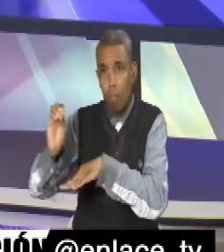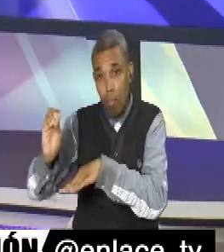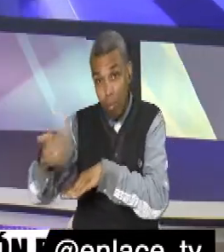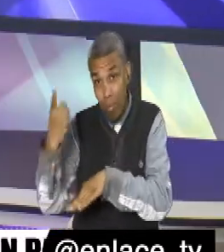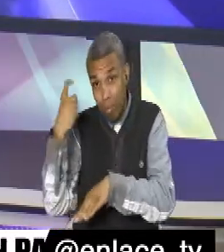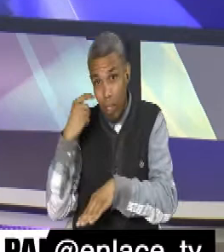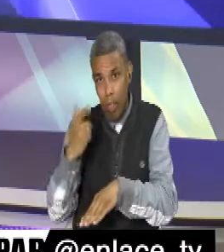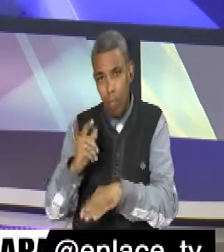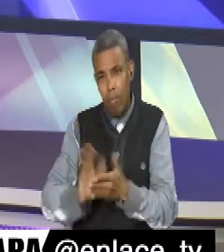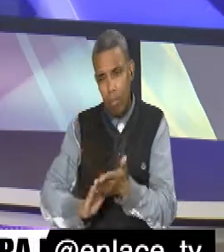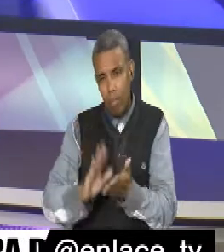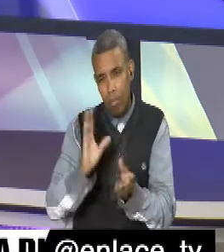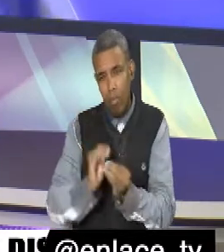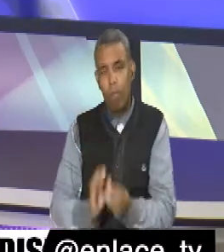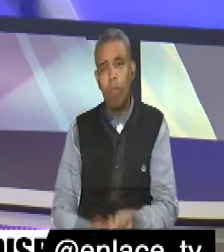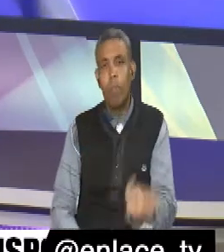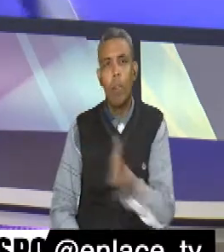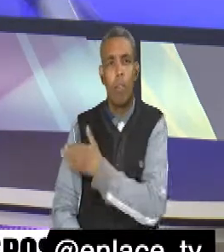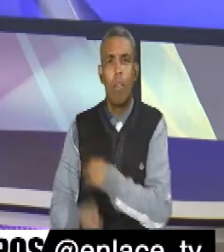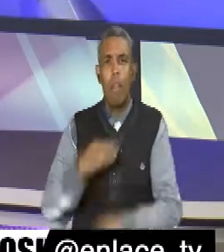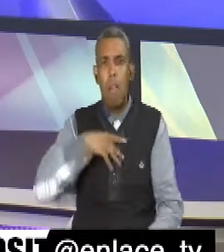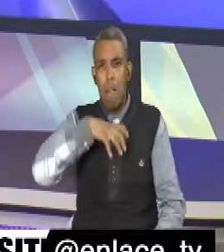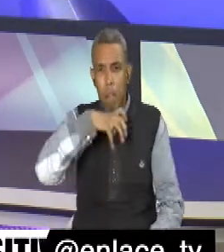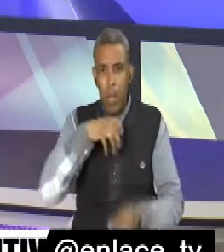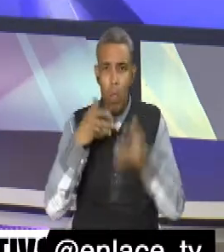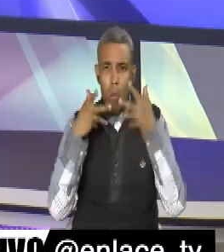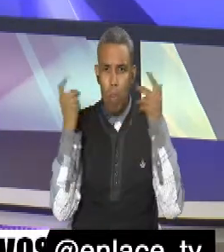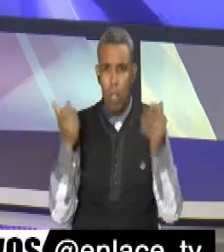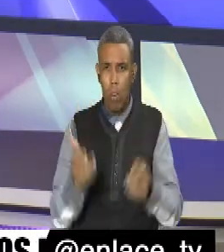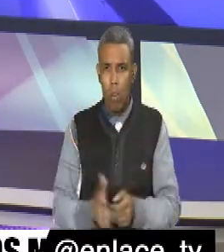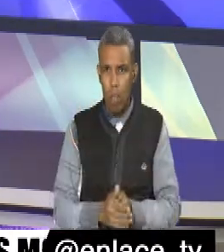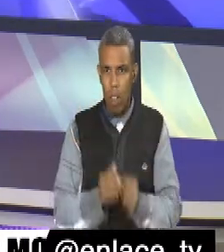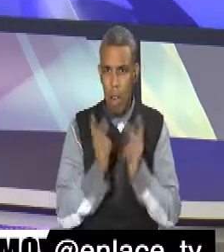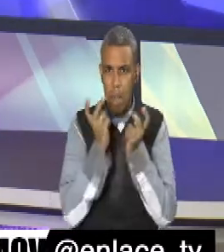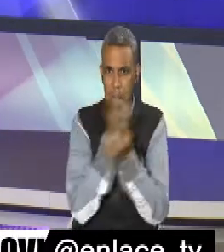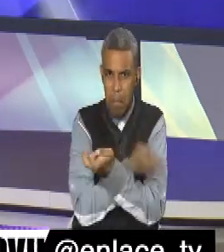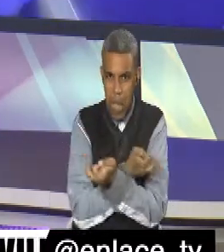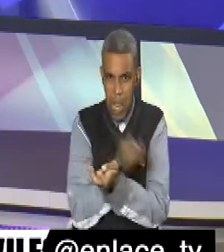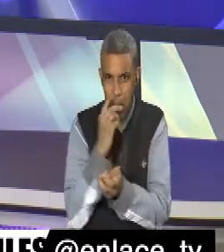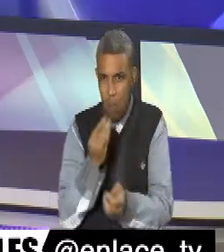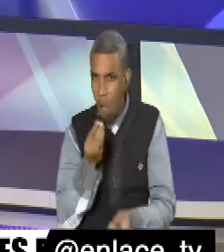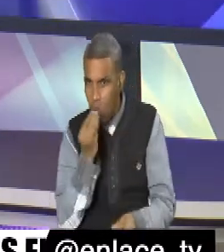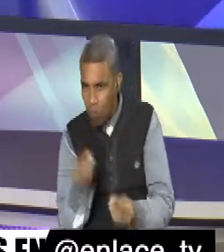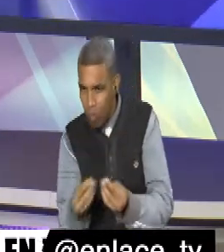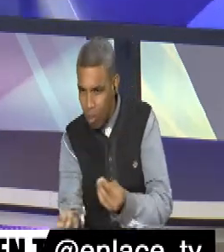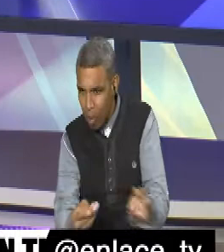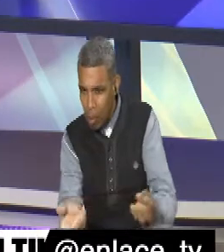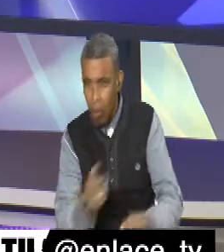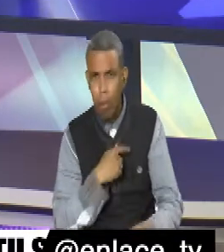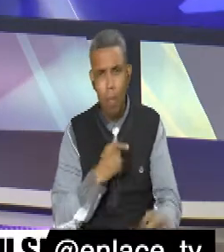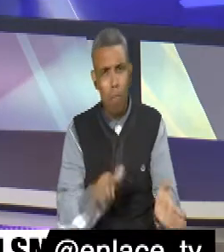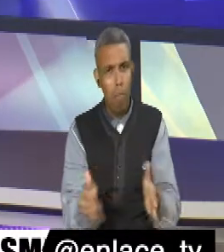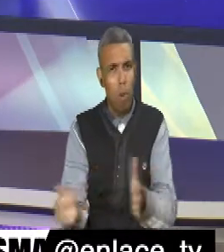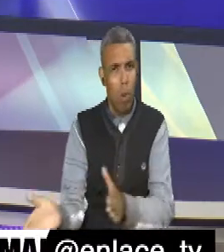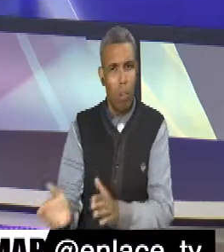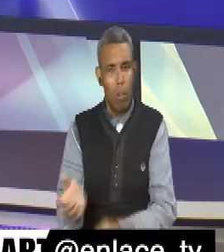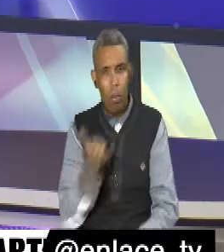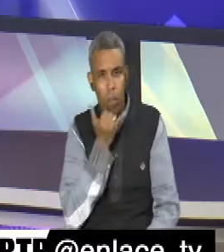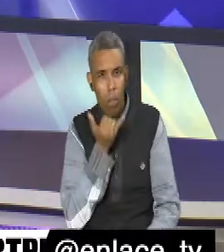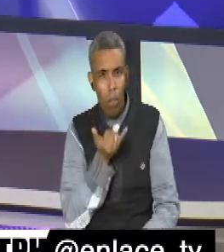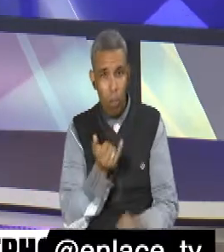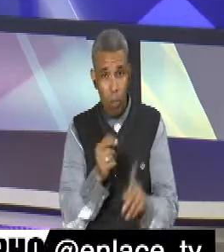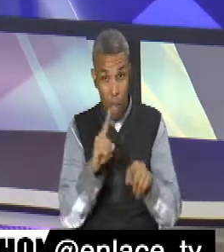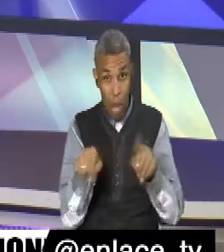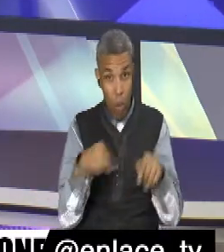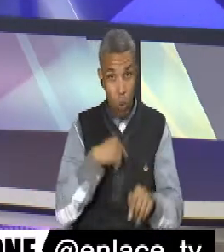Y ante la muerte con veneno de varias mascotas en la ciudad, la Junta Protectora de Animales instó a la ciudadanía a denunciar penalmente a quienes actúen